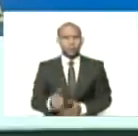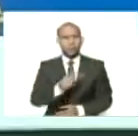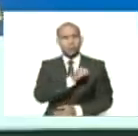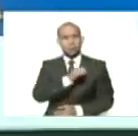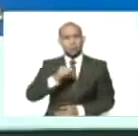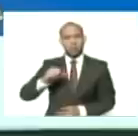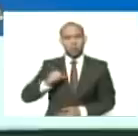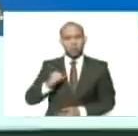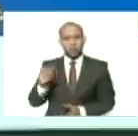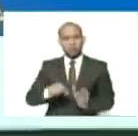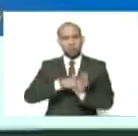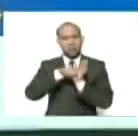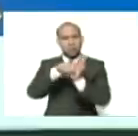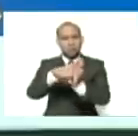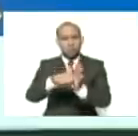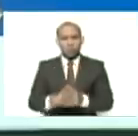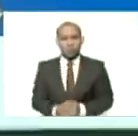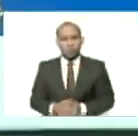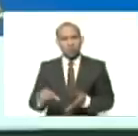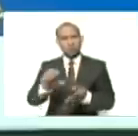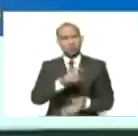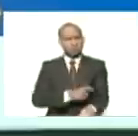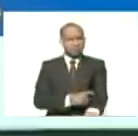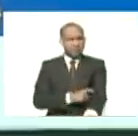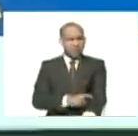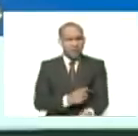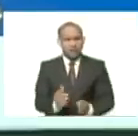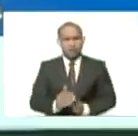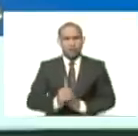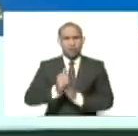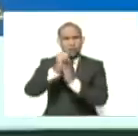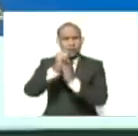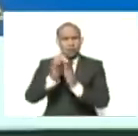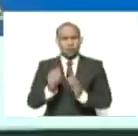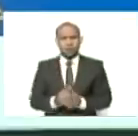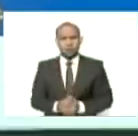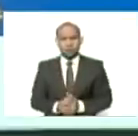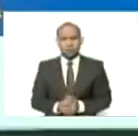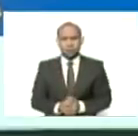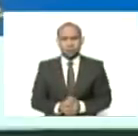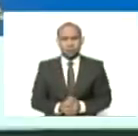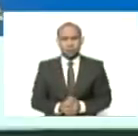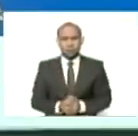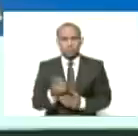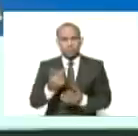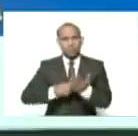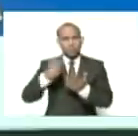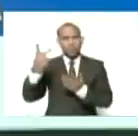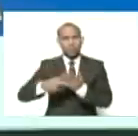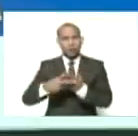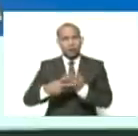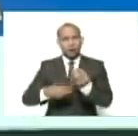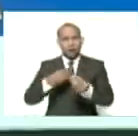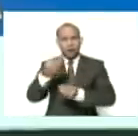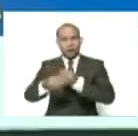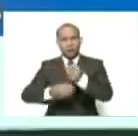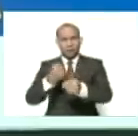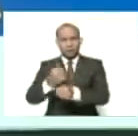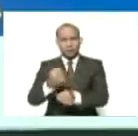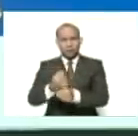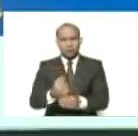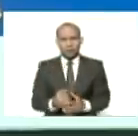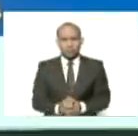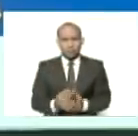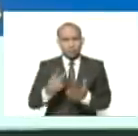personalidad, simbología, carácter, liderazgo y los planes de acción. Y